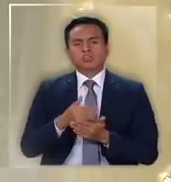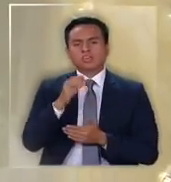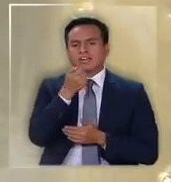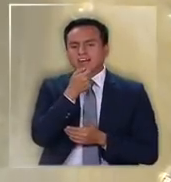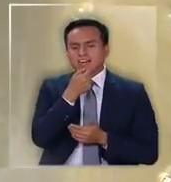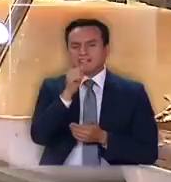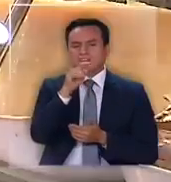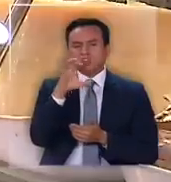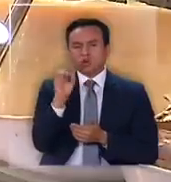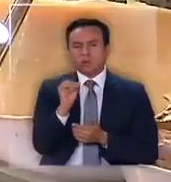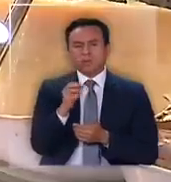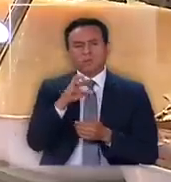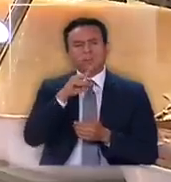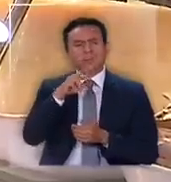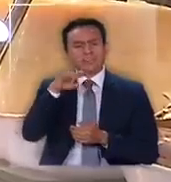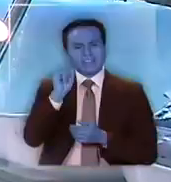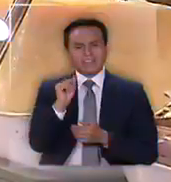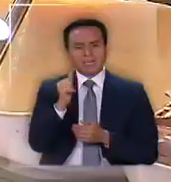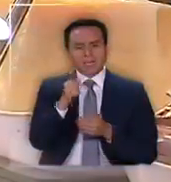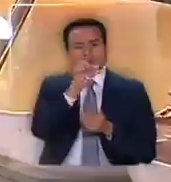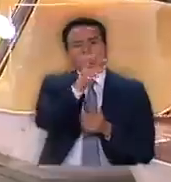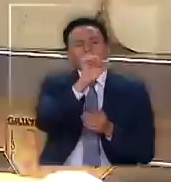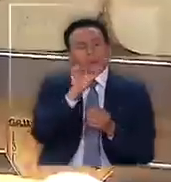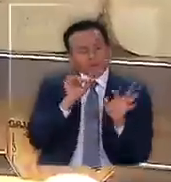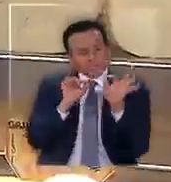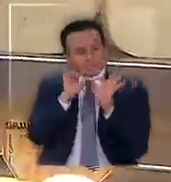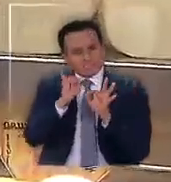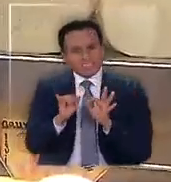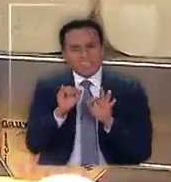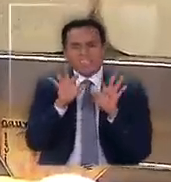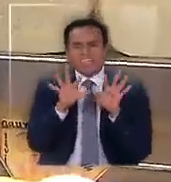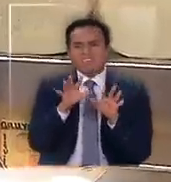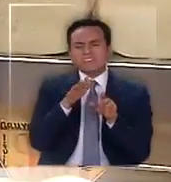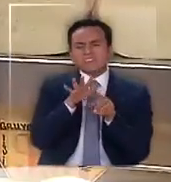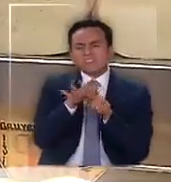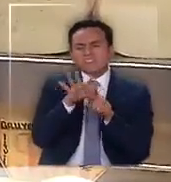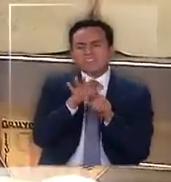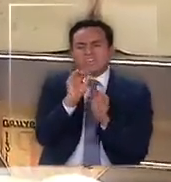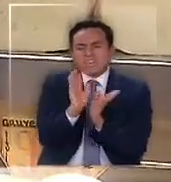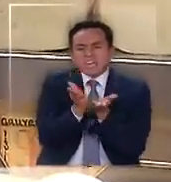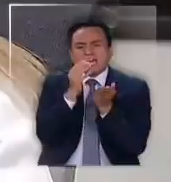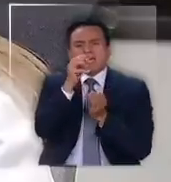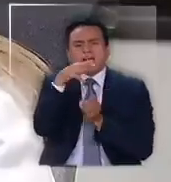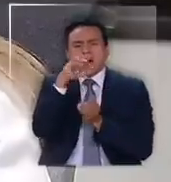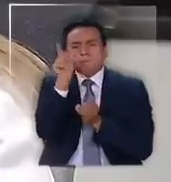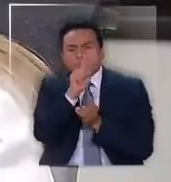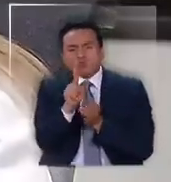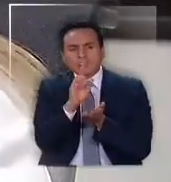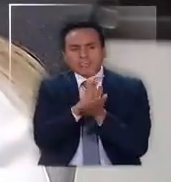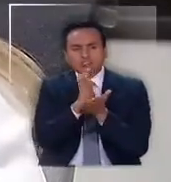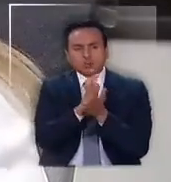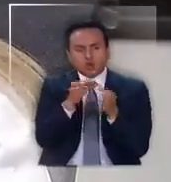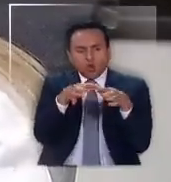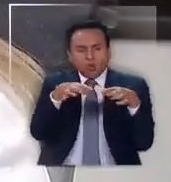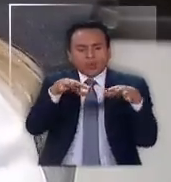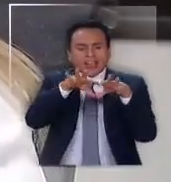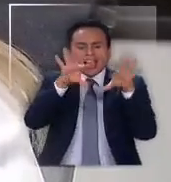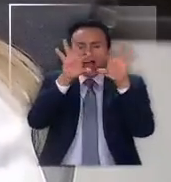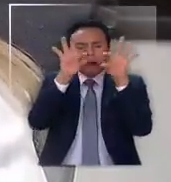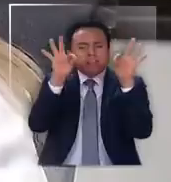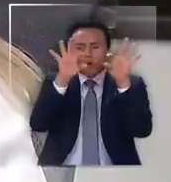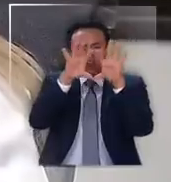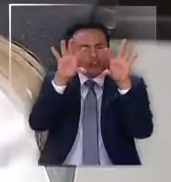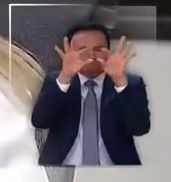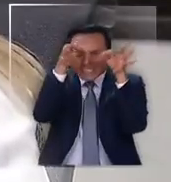tiene proteína, pero tiene que ser en cantidades pequeñas. Más o menos 10, 15 gramos de queso, que equivale como una lámina o un